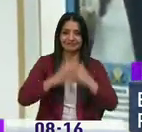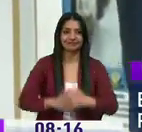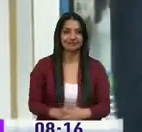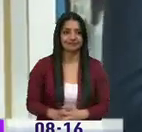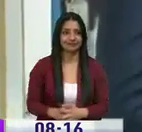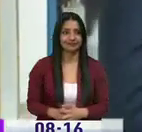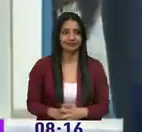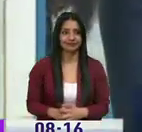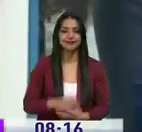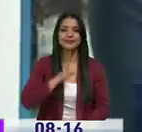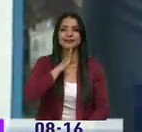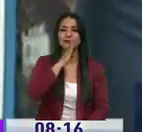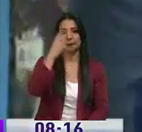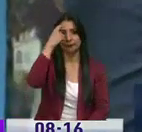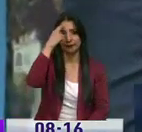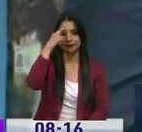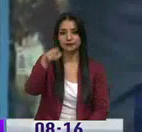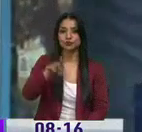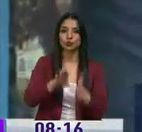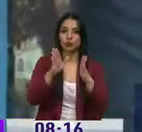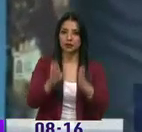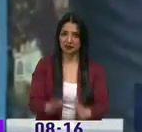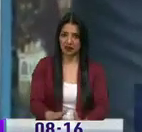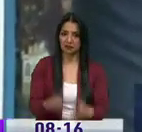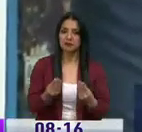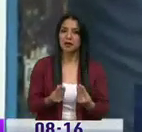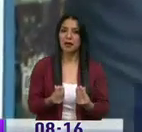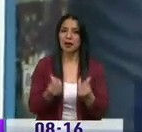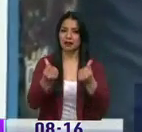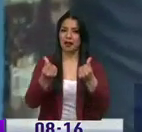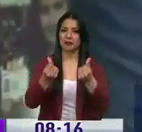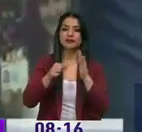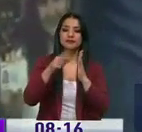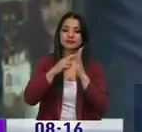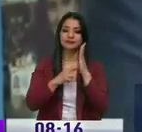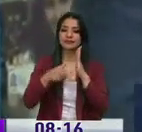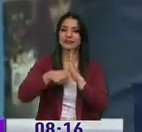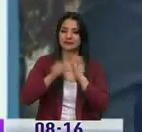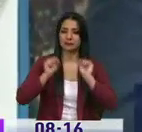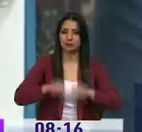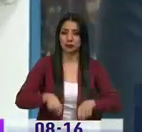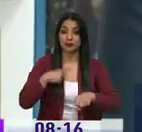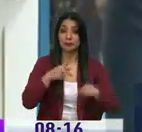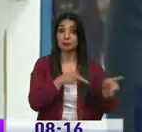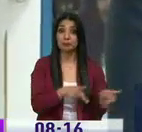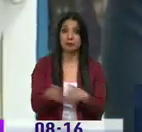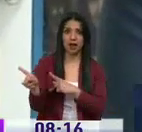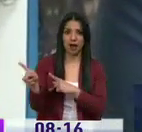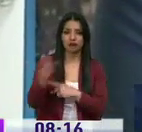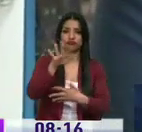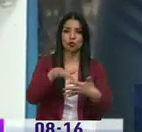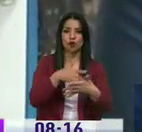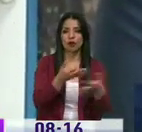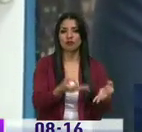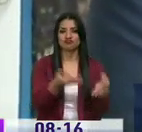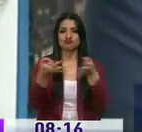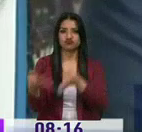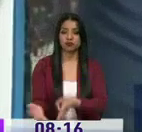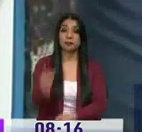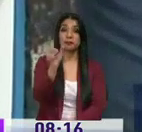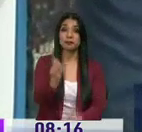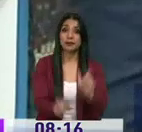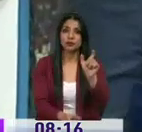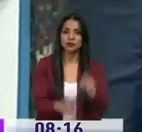Nosotros, siempre pensando en el ciudadano y en la política de calidad que tiene el Registro Civil, hemos realizado un plan de acción de horarios extendidos para todos aquellos ciudadanos